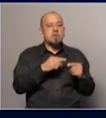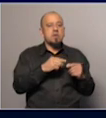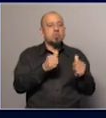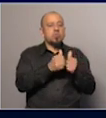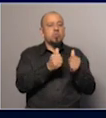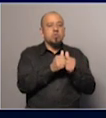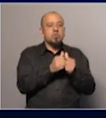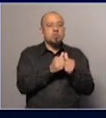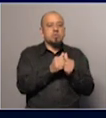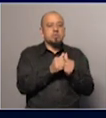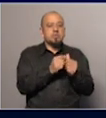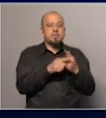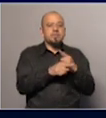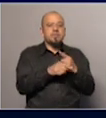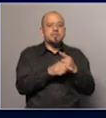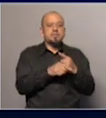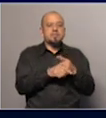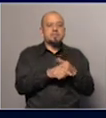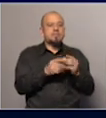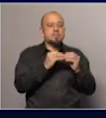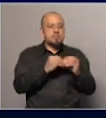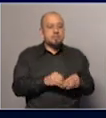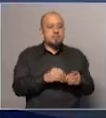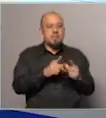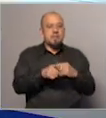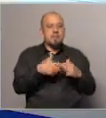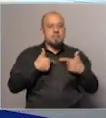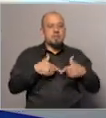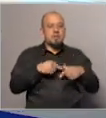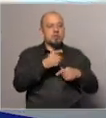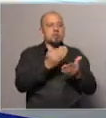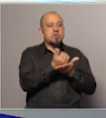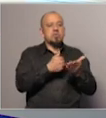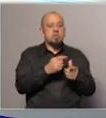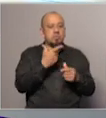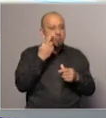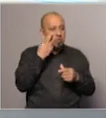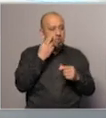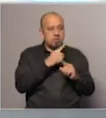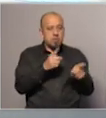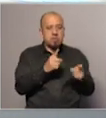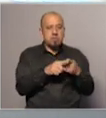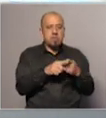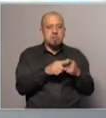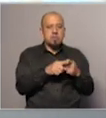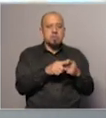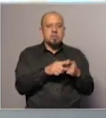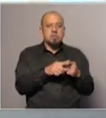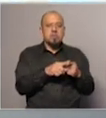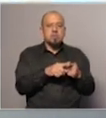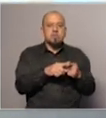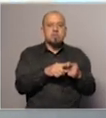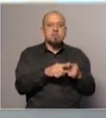de barrios ahora pasaría a la oficina de planeamiento presupuesto es decir el ministerio dicen que ese recorte no afectaba tanto al en bot como si a otras reparticiones